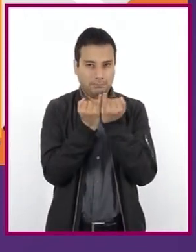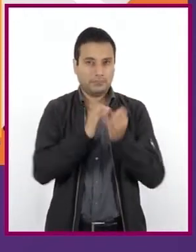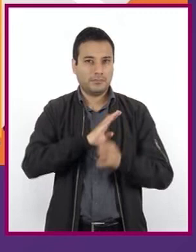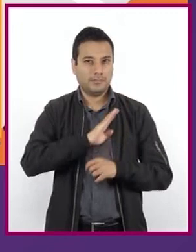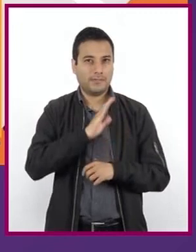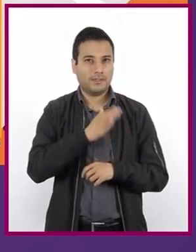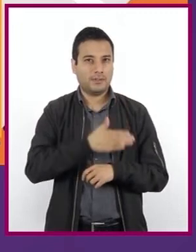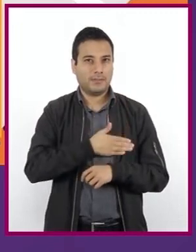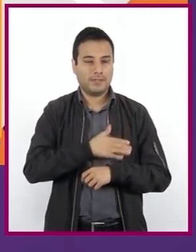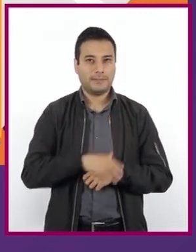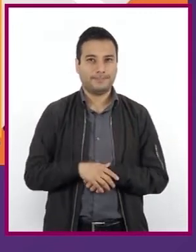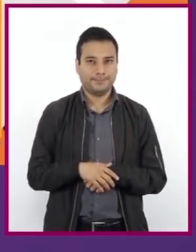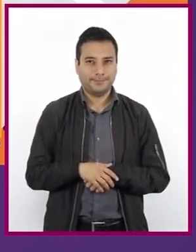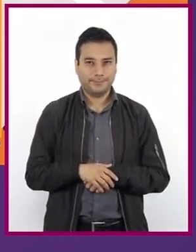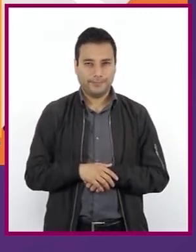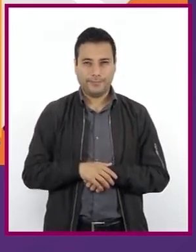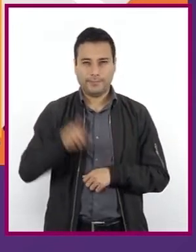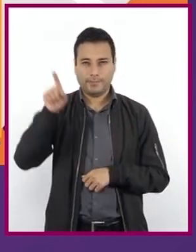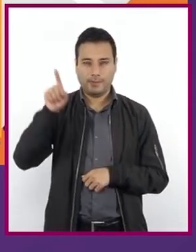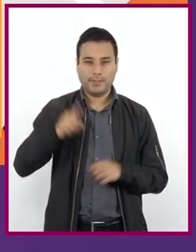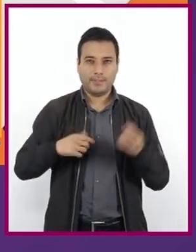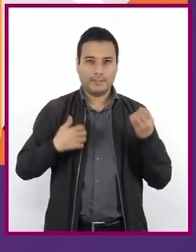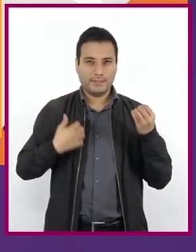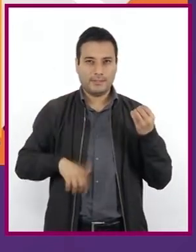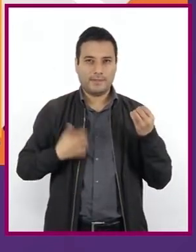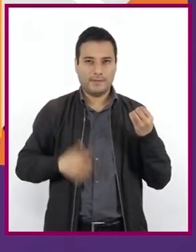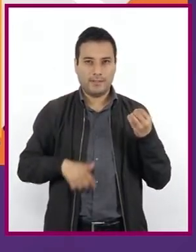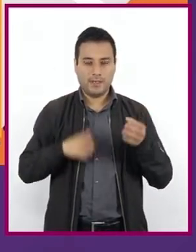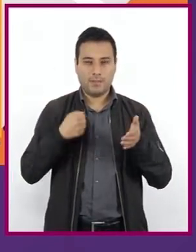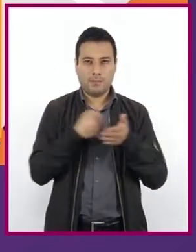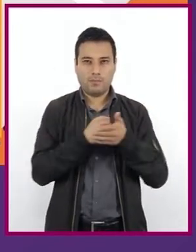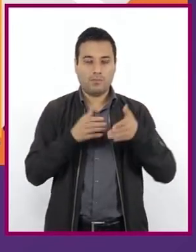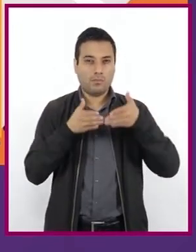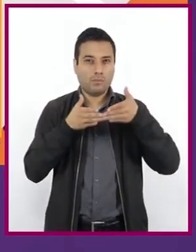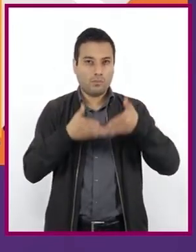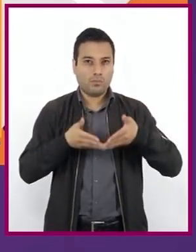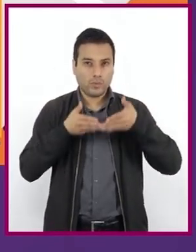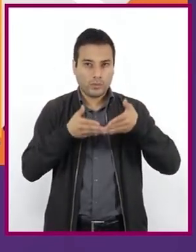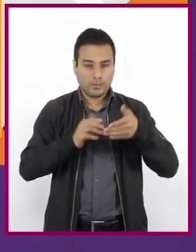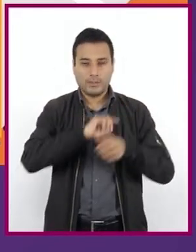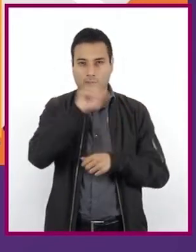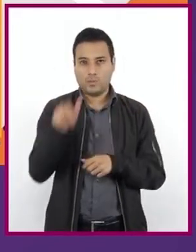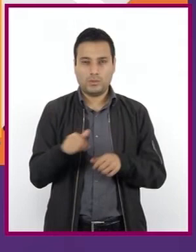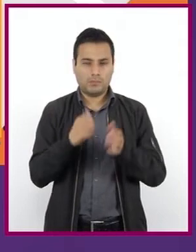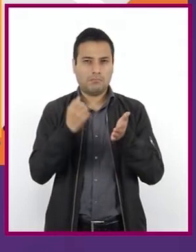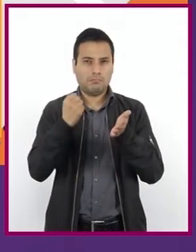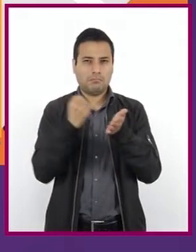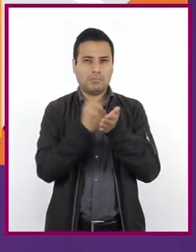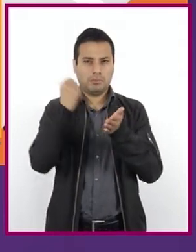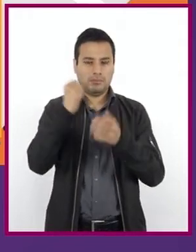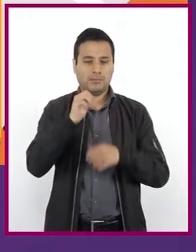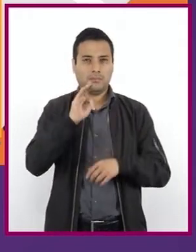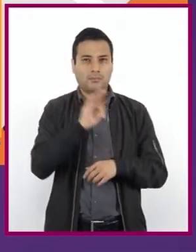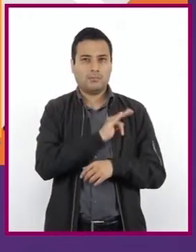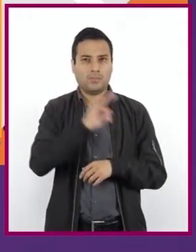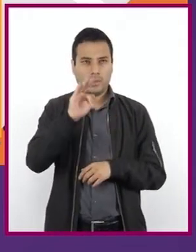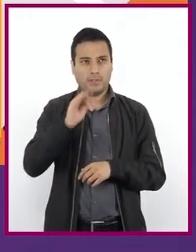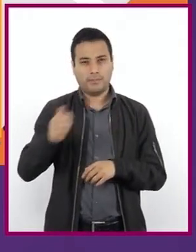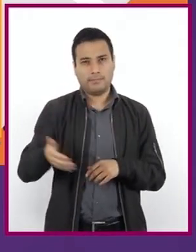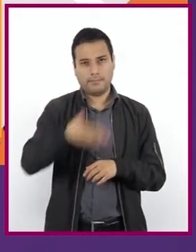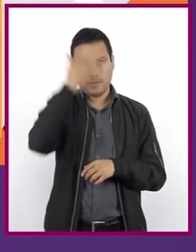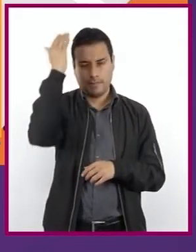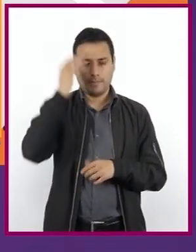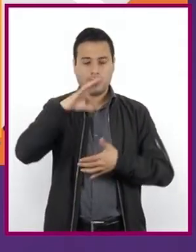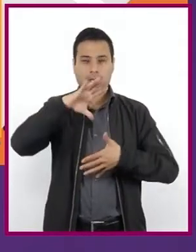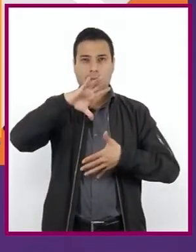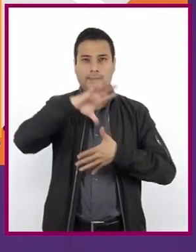del puerto de Sevilla, cuando se autorizó el despacho de navíos hacia América